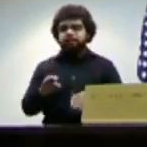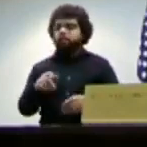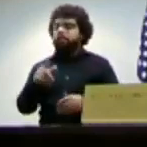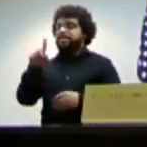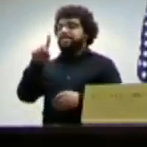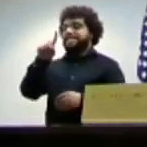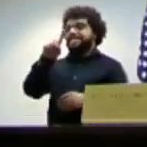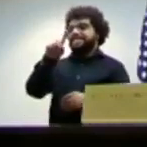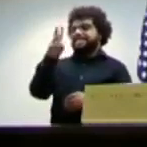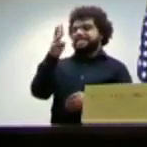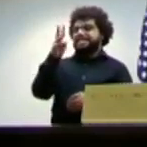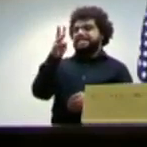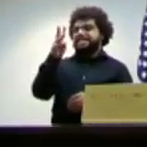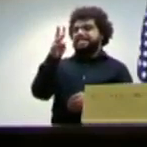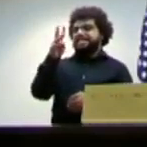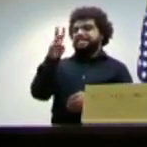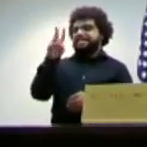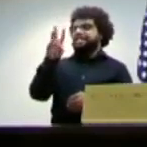millones.